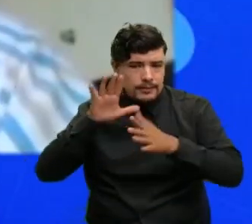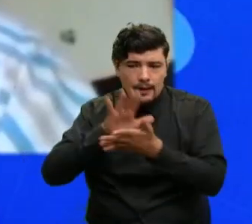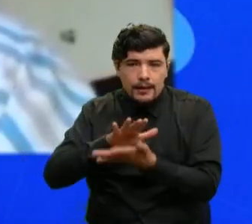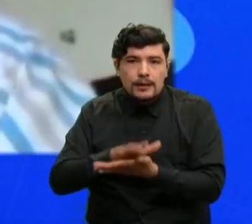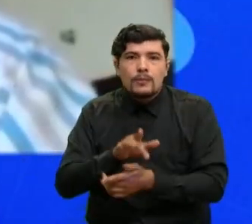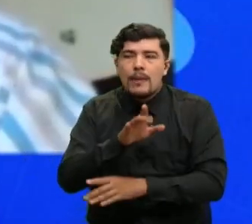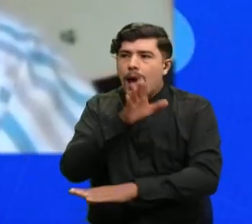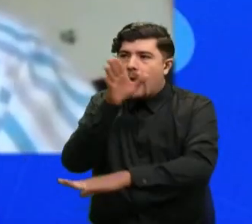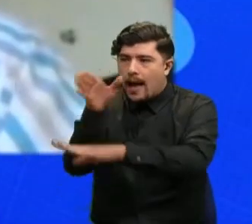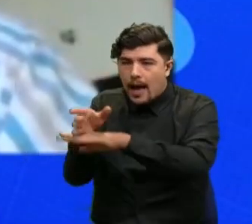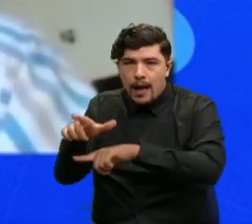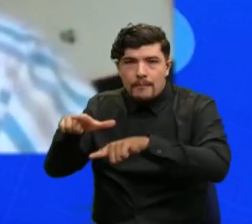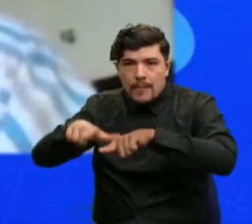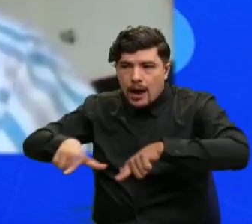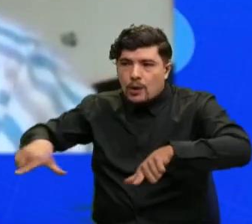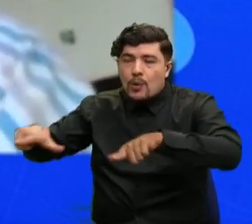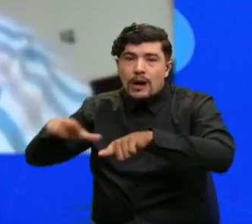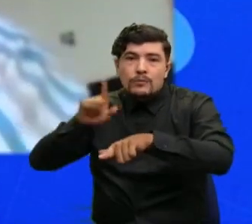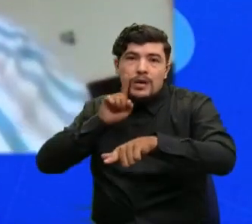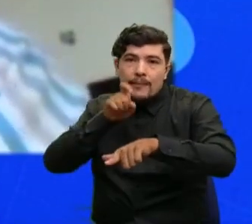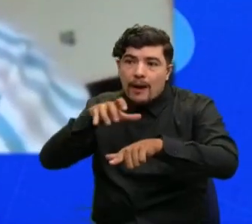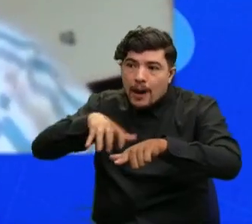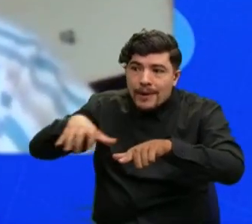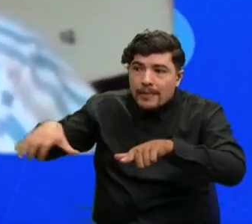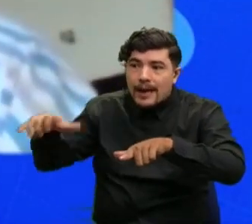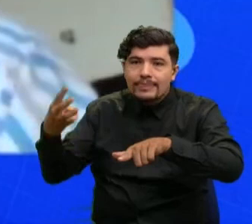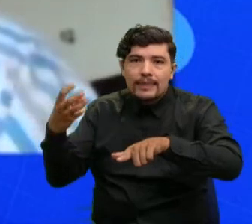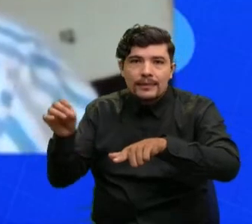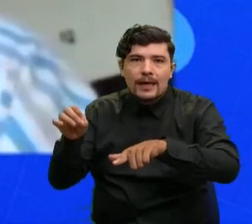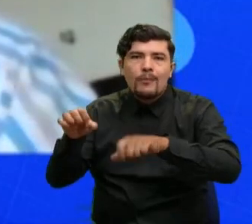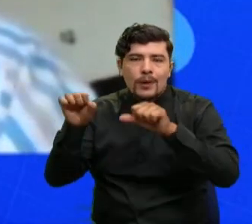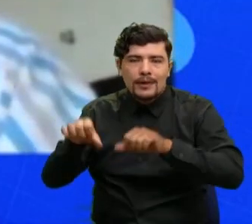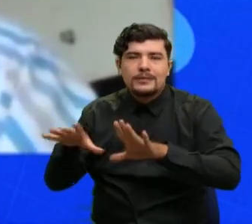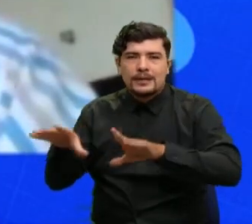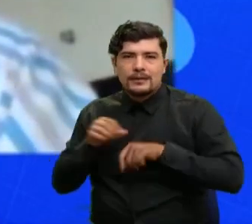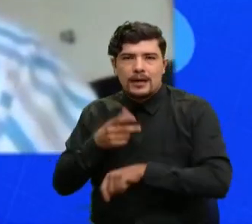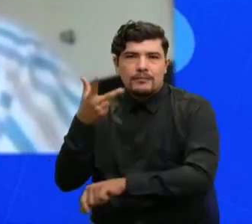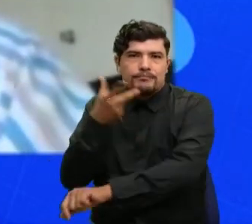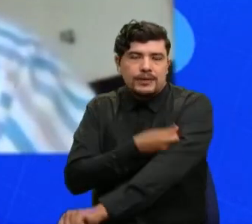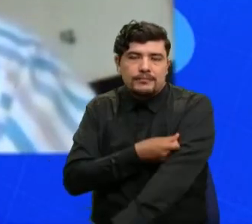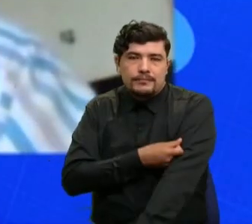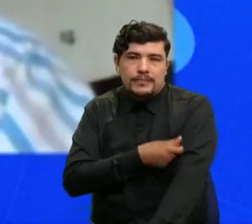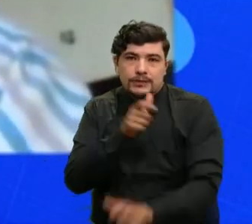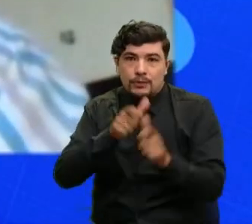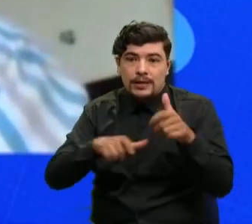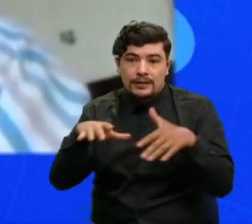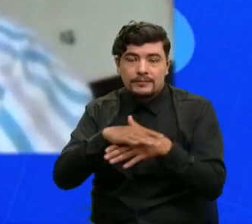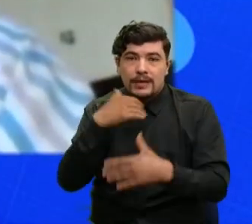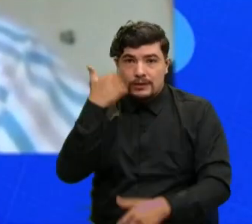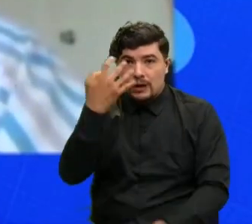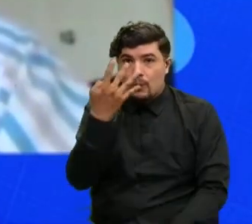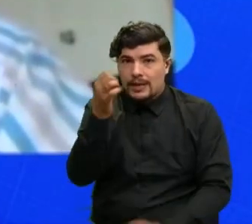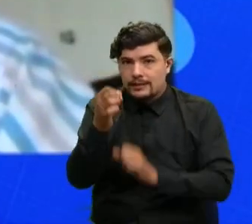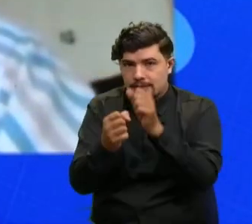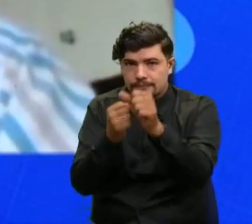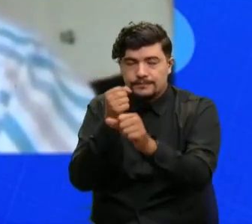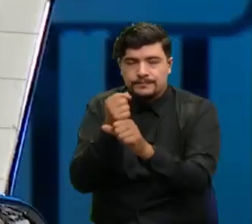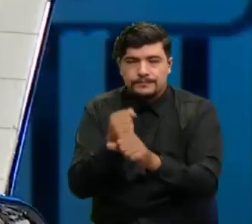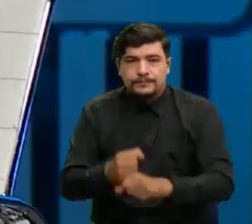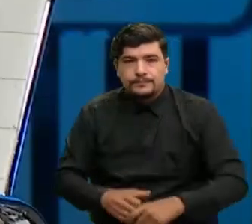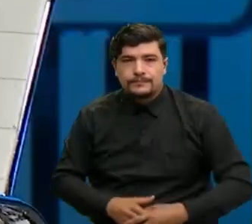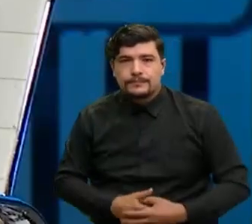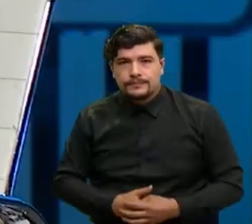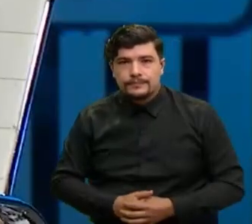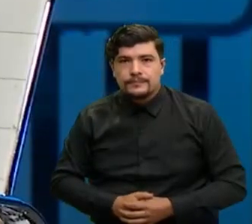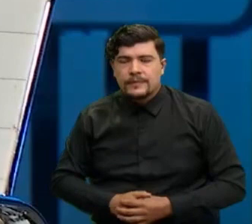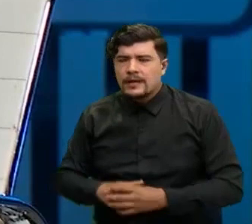vacunación a recibir su primera dosis. Muchas gracias, doctor Juan José Rey. Le preguntamos al doctor Felipe